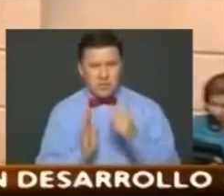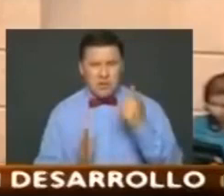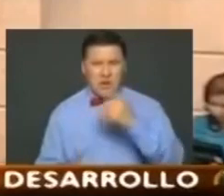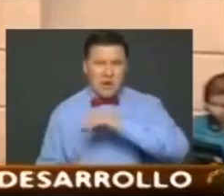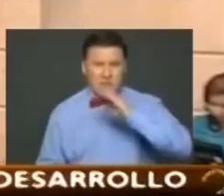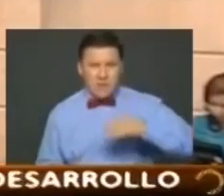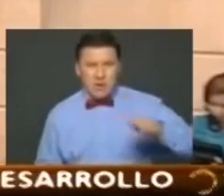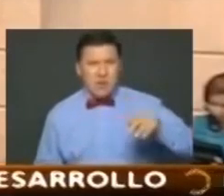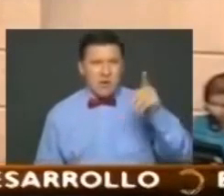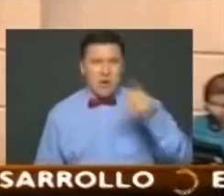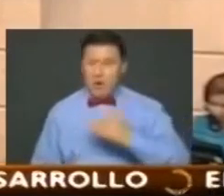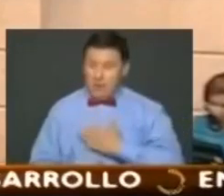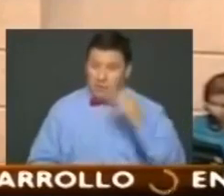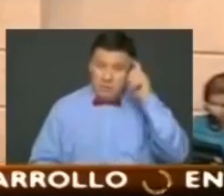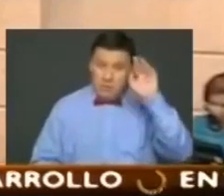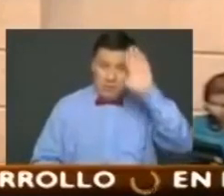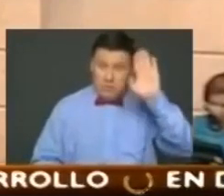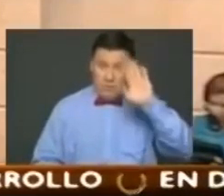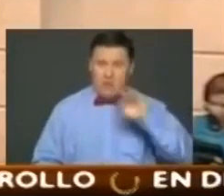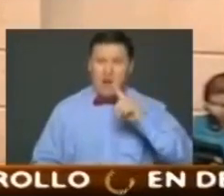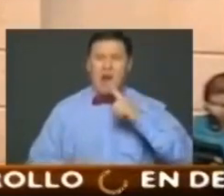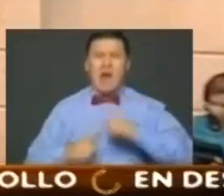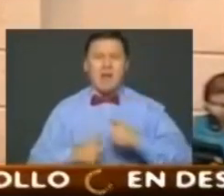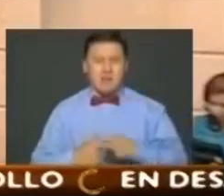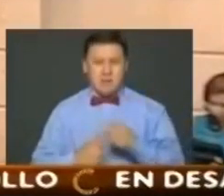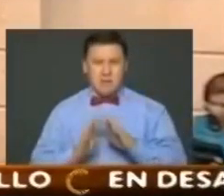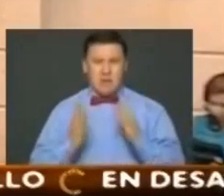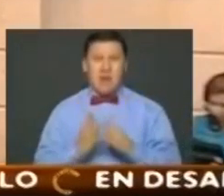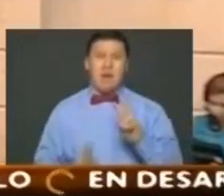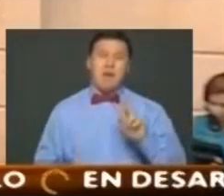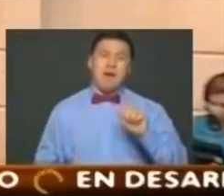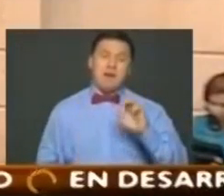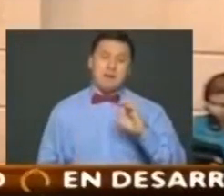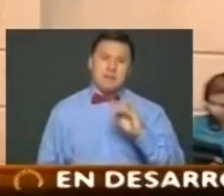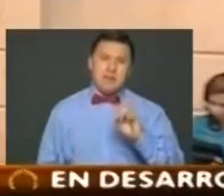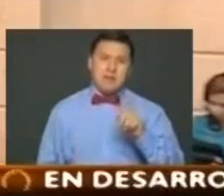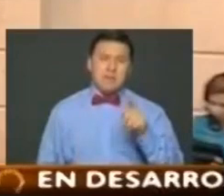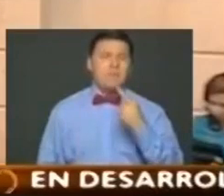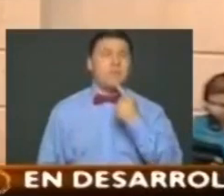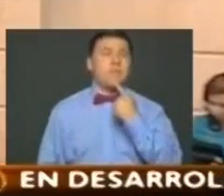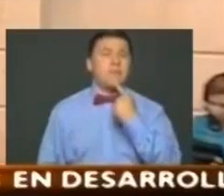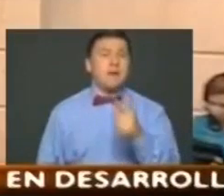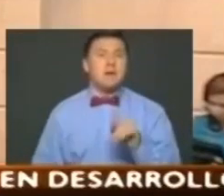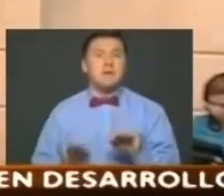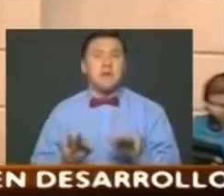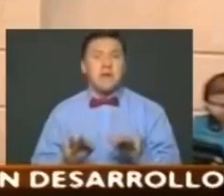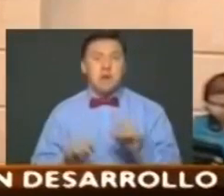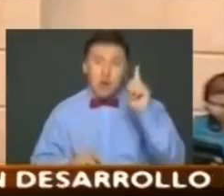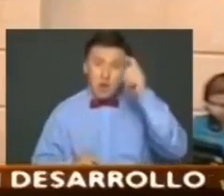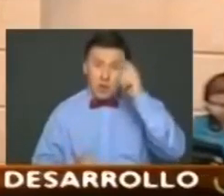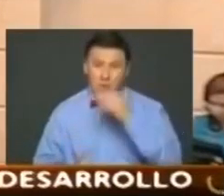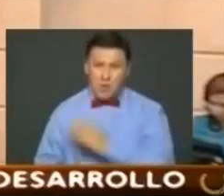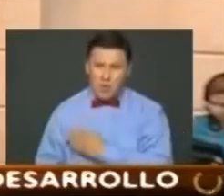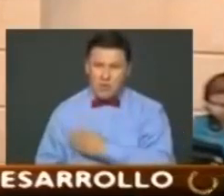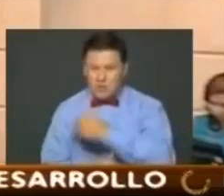Antioquia, el entonces senador Valencia Cosio citó al secretario de gobierno de Álvaro Uribe,